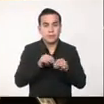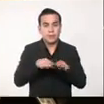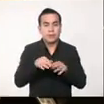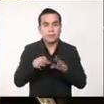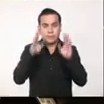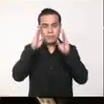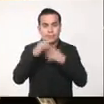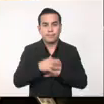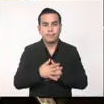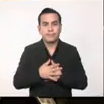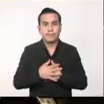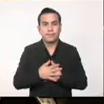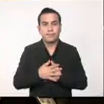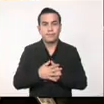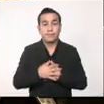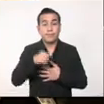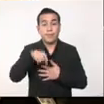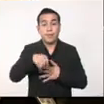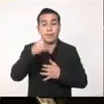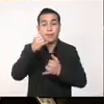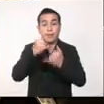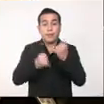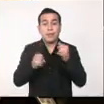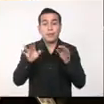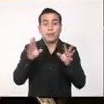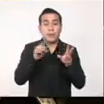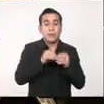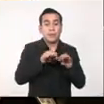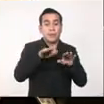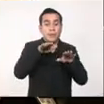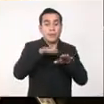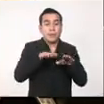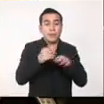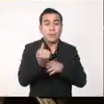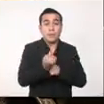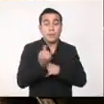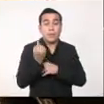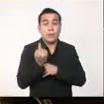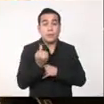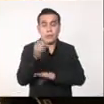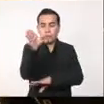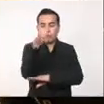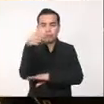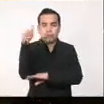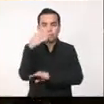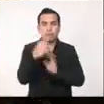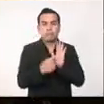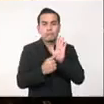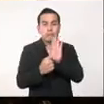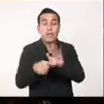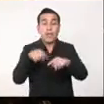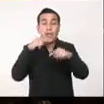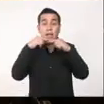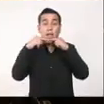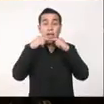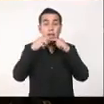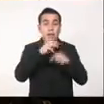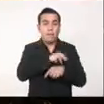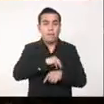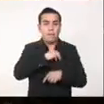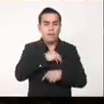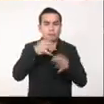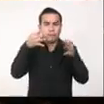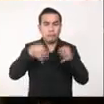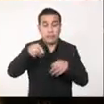también. Damos por finalizada esta reunión y agradecemos a los excelentísimos señores embajadores y honorables jefes de misiones